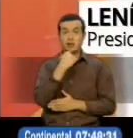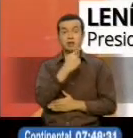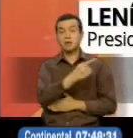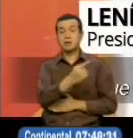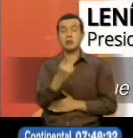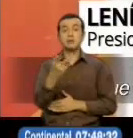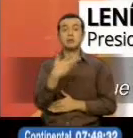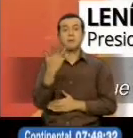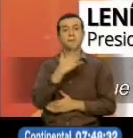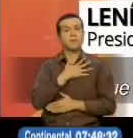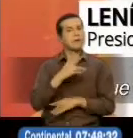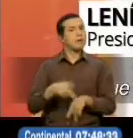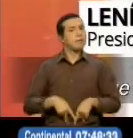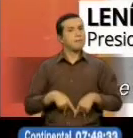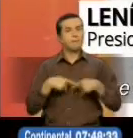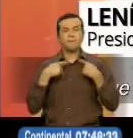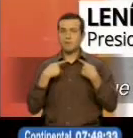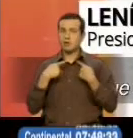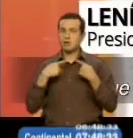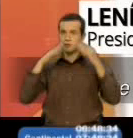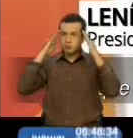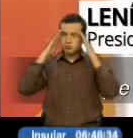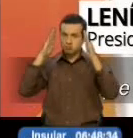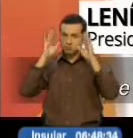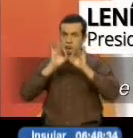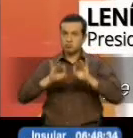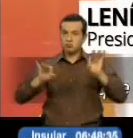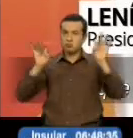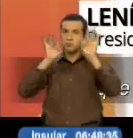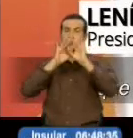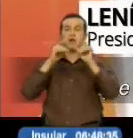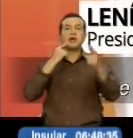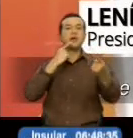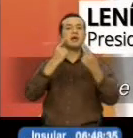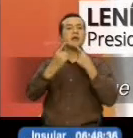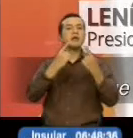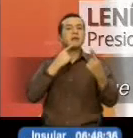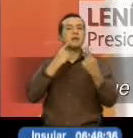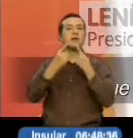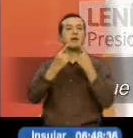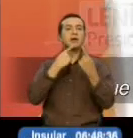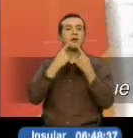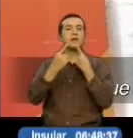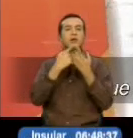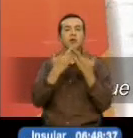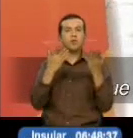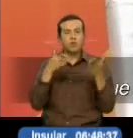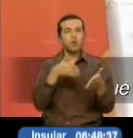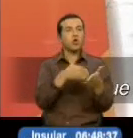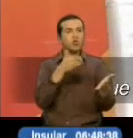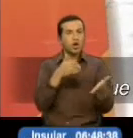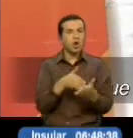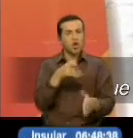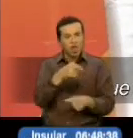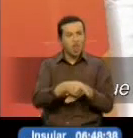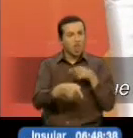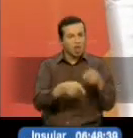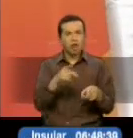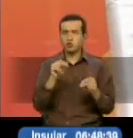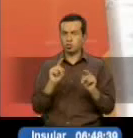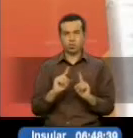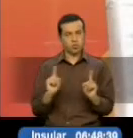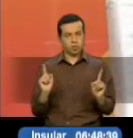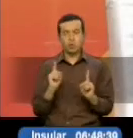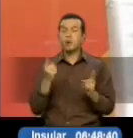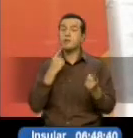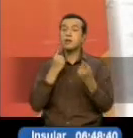decía, mi vida es el mensaje a un diálogo que no llega con condicionamientos y amenazas. El fin